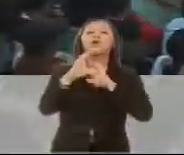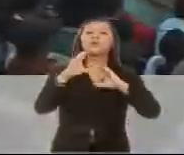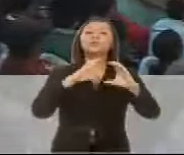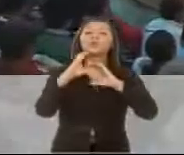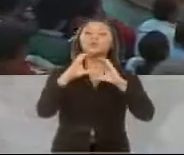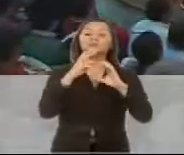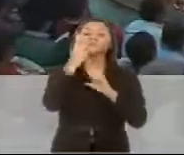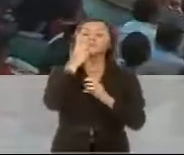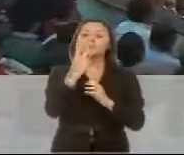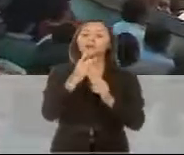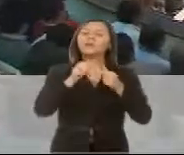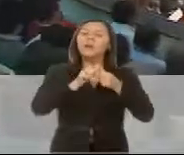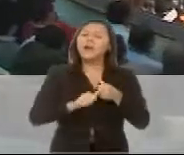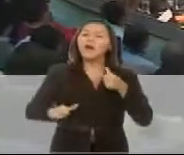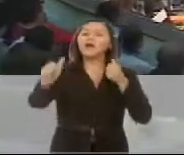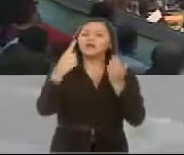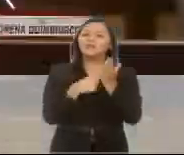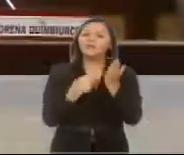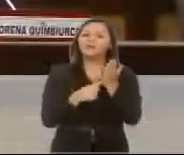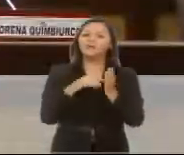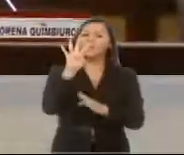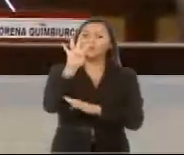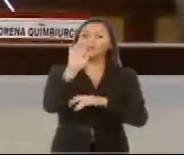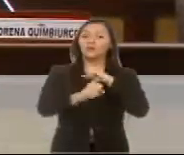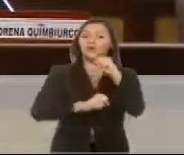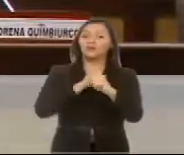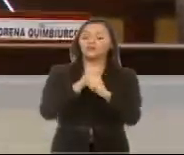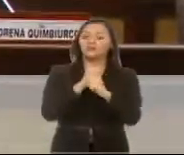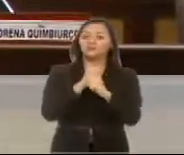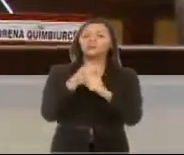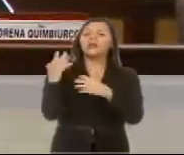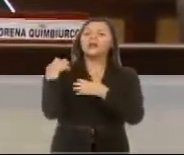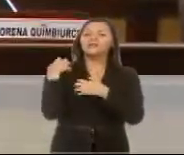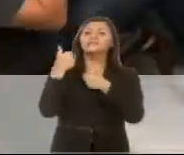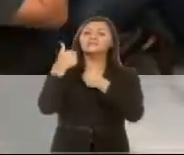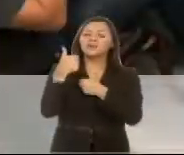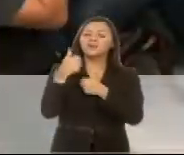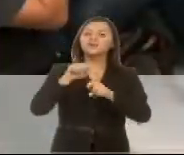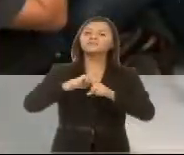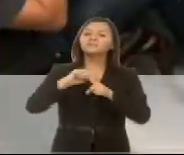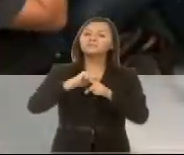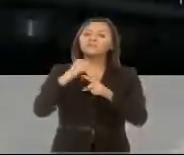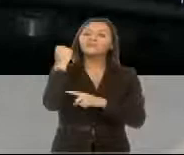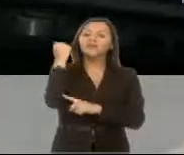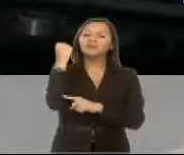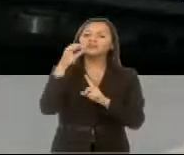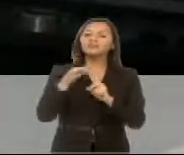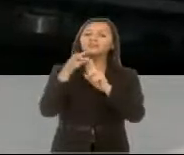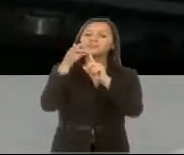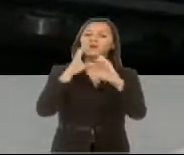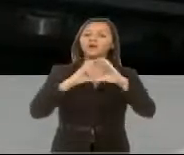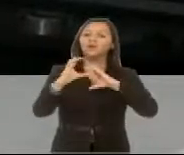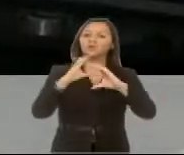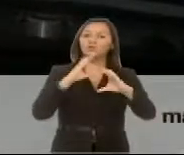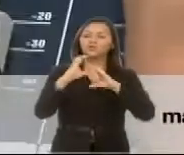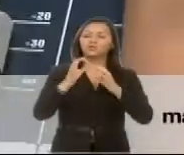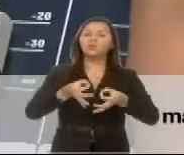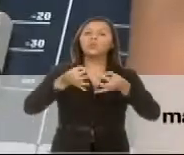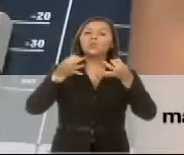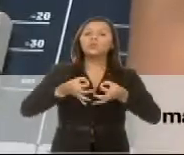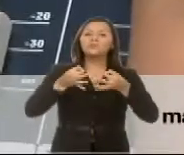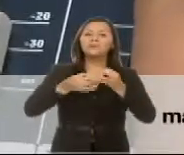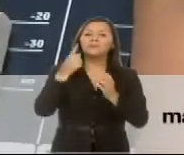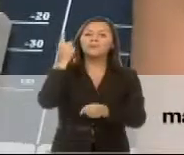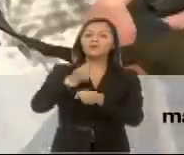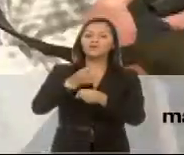de Comunicación, producto de un amplio y largo debate que duró cerca de 4 años, garantiza el ejercicio de los derechos fundamentales de la comunicación